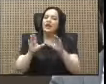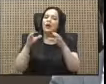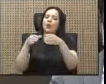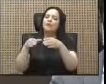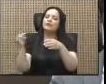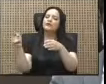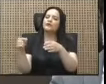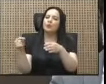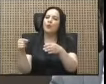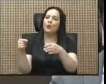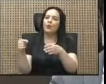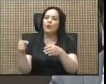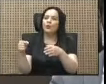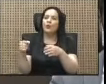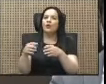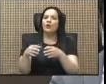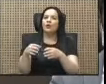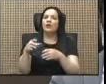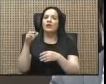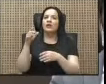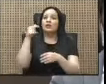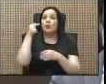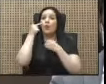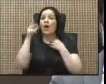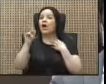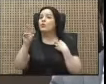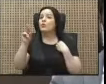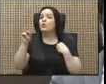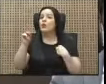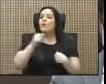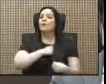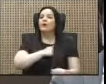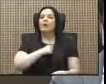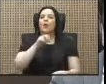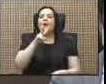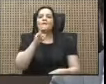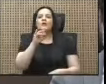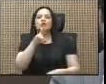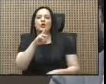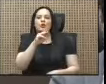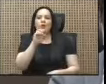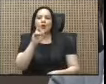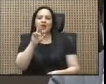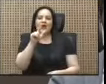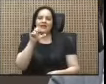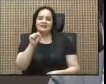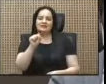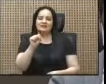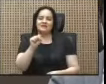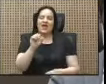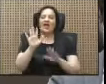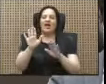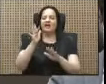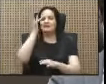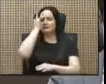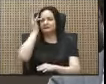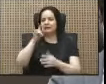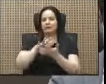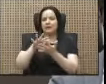de Gobierno... Ah, no, es don Víctor Morales. Es que a veces se me confunde, como actúan tan coordinadamente...